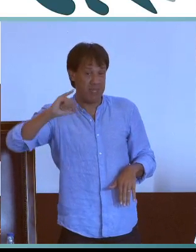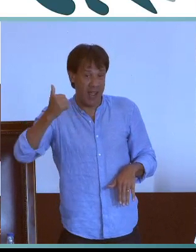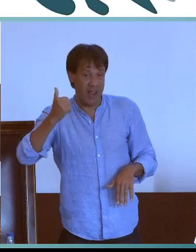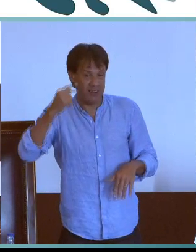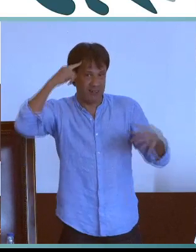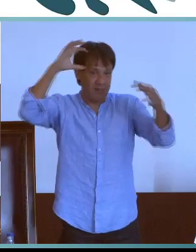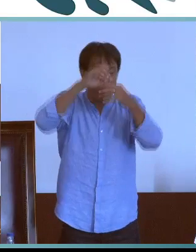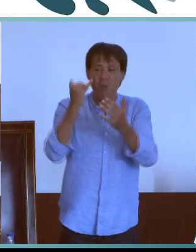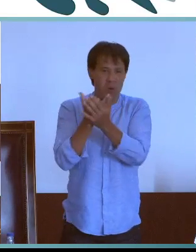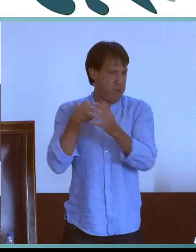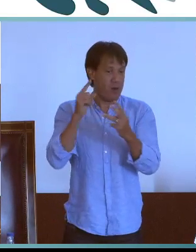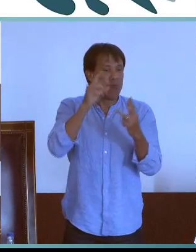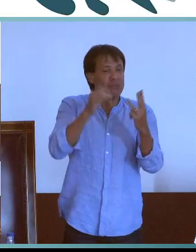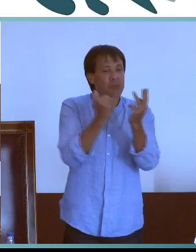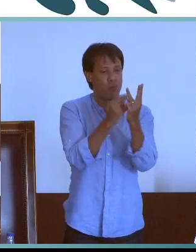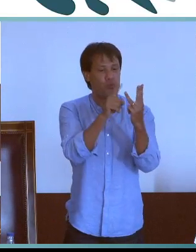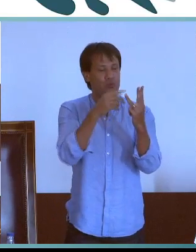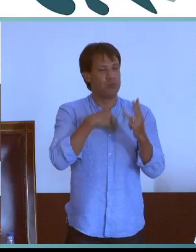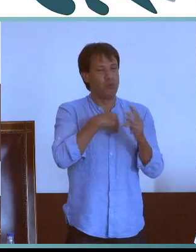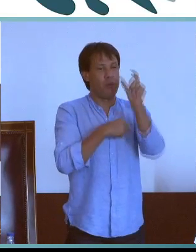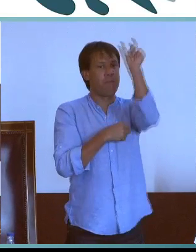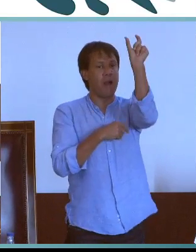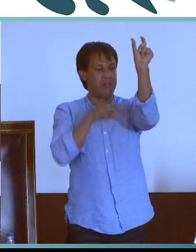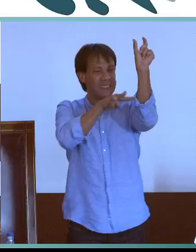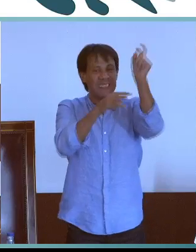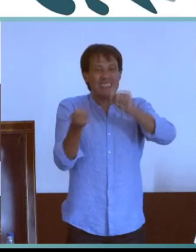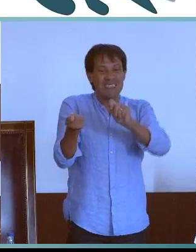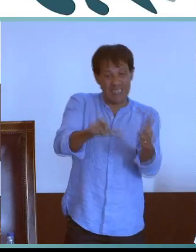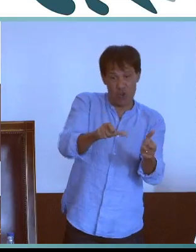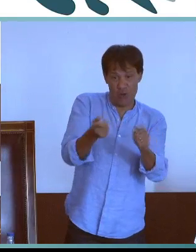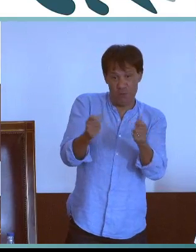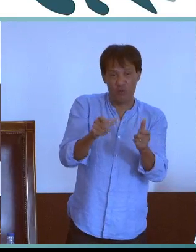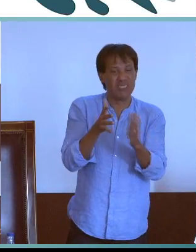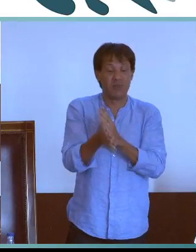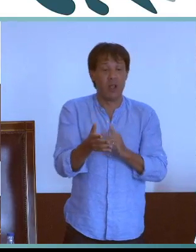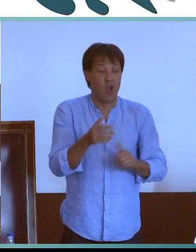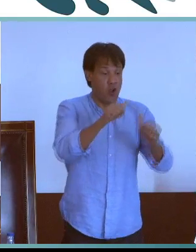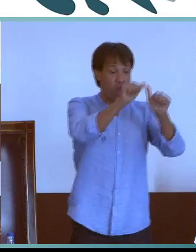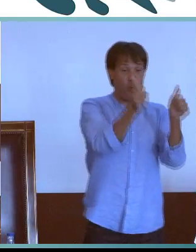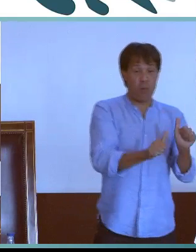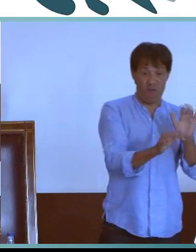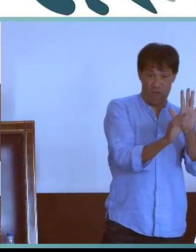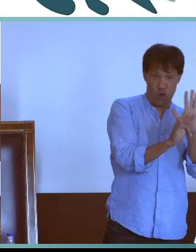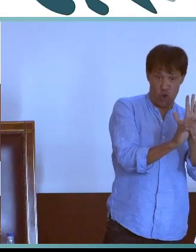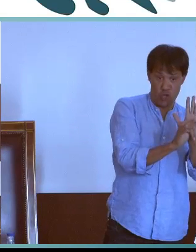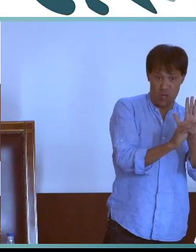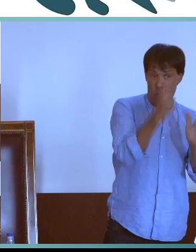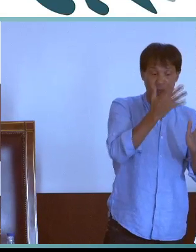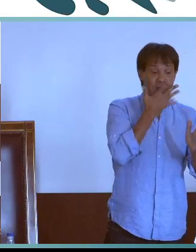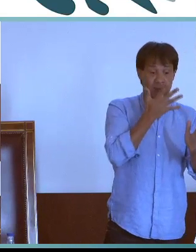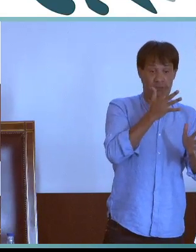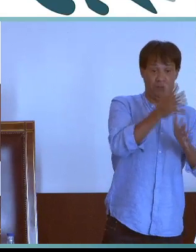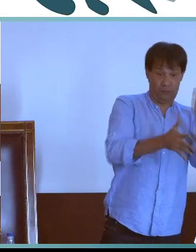o con collar, o la hiperonimia, y lo que era el sinónimo. Entonces, la